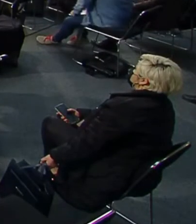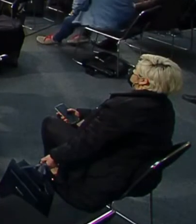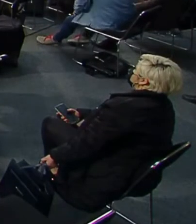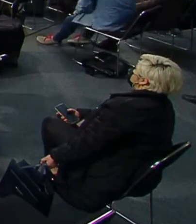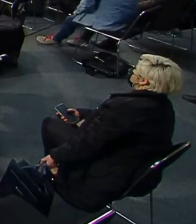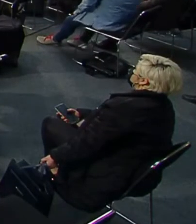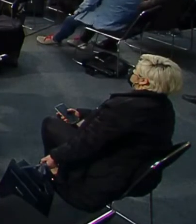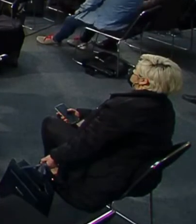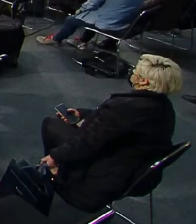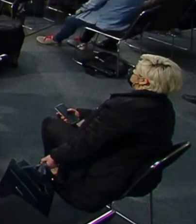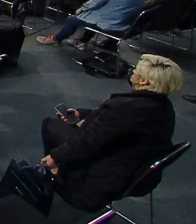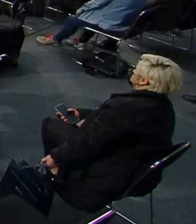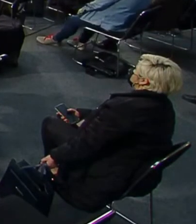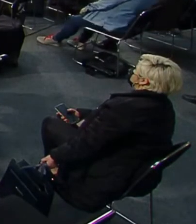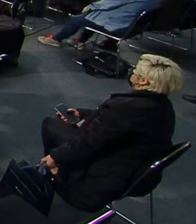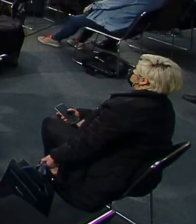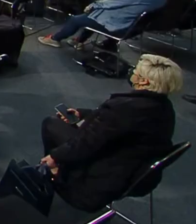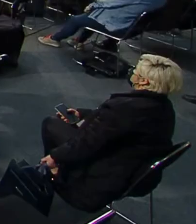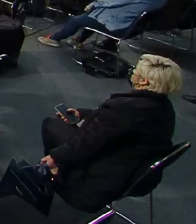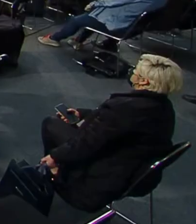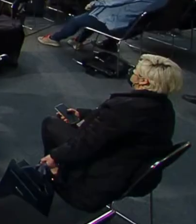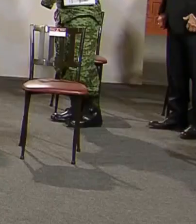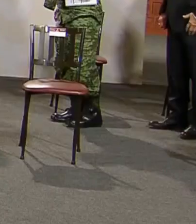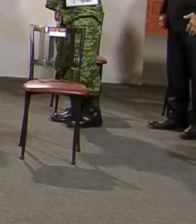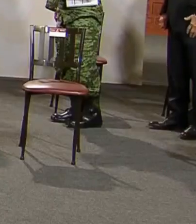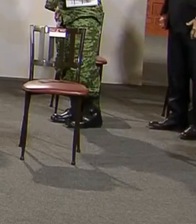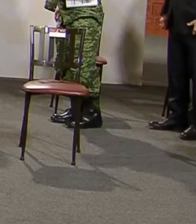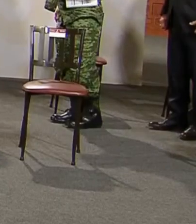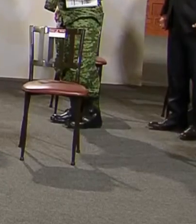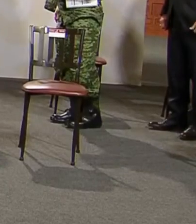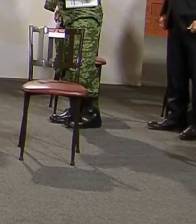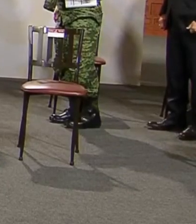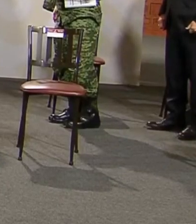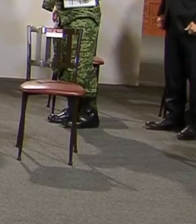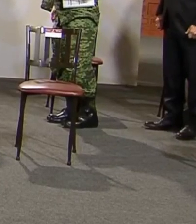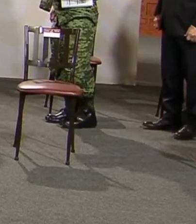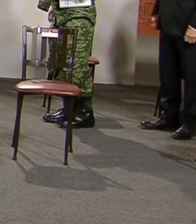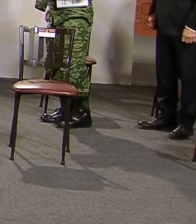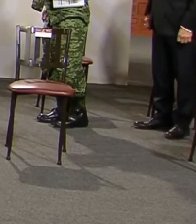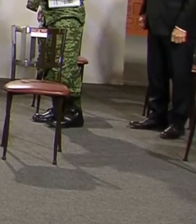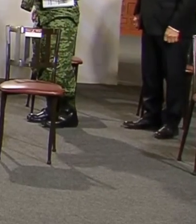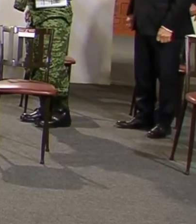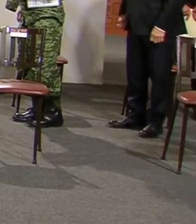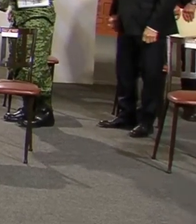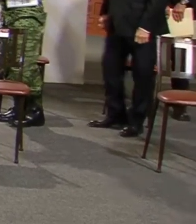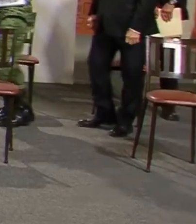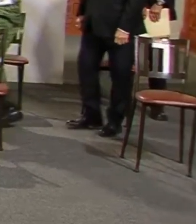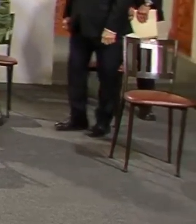ya, dice, van a hacer las 10, reunión de migración, es la que tengo.